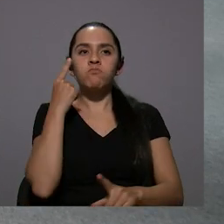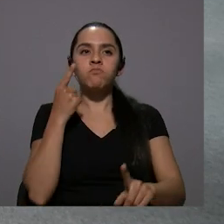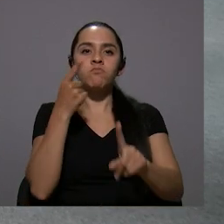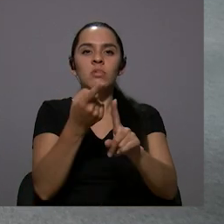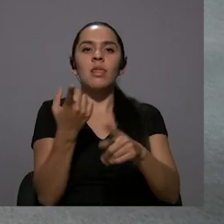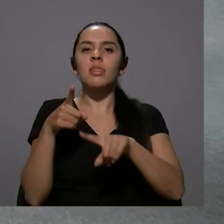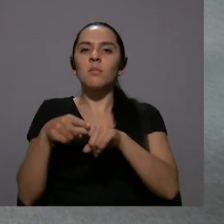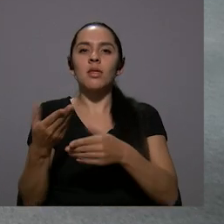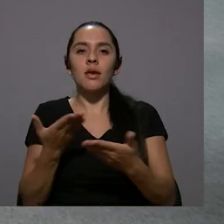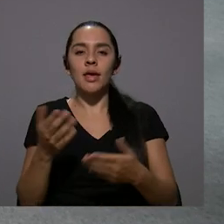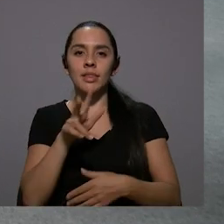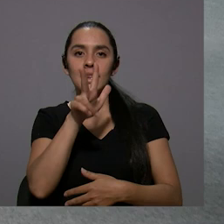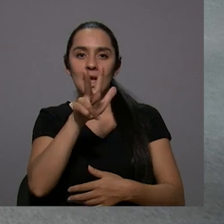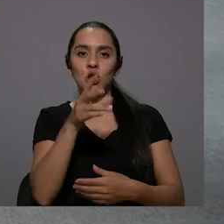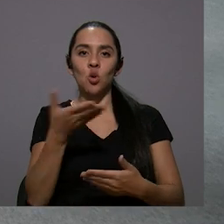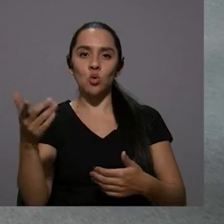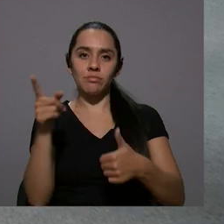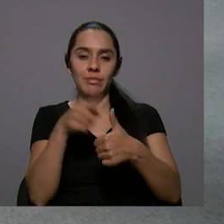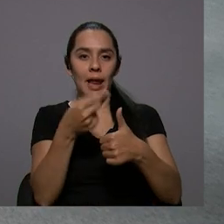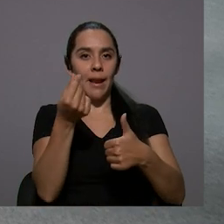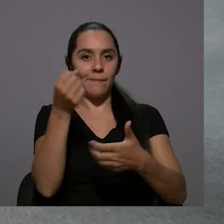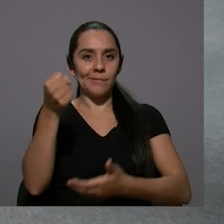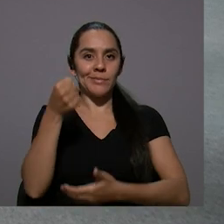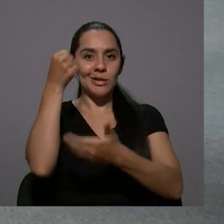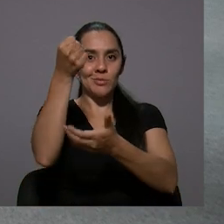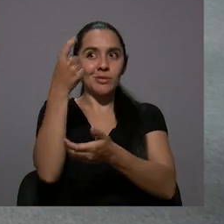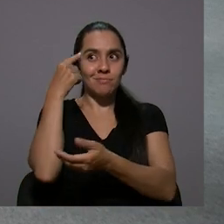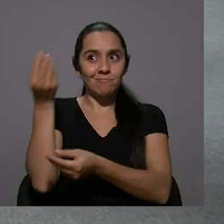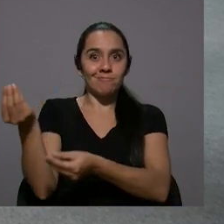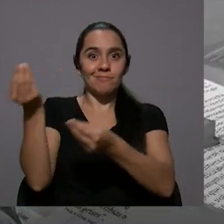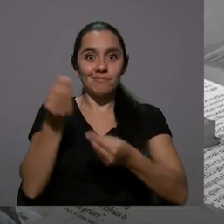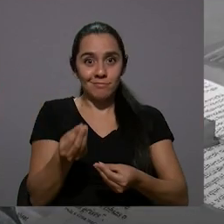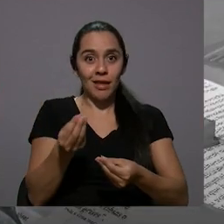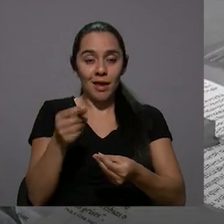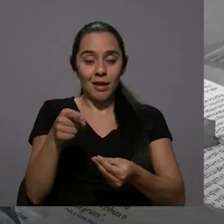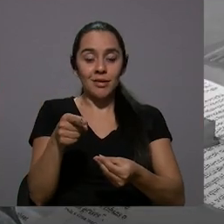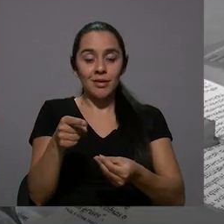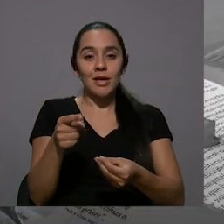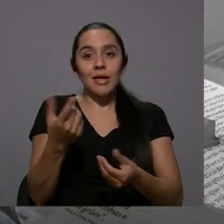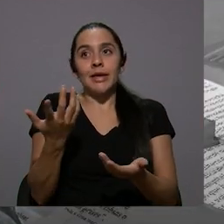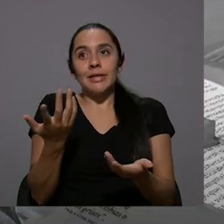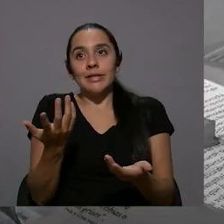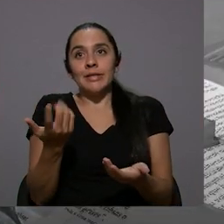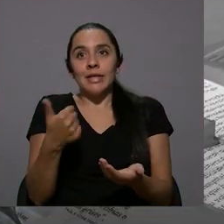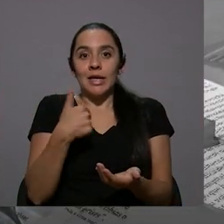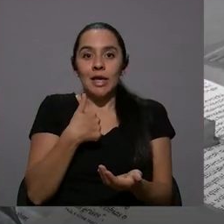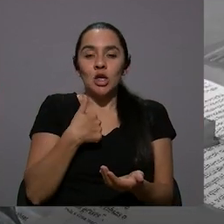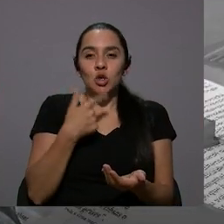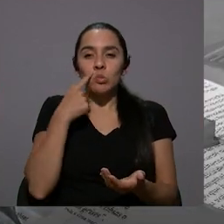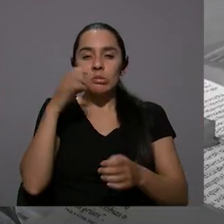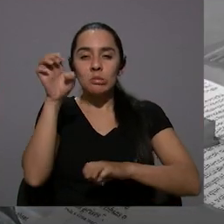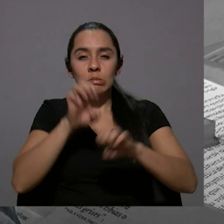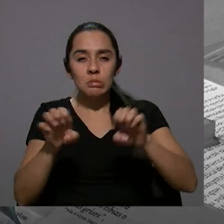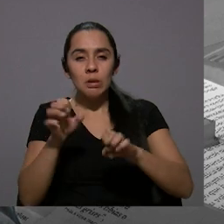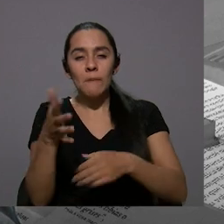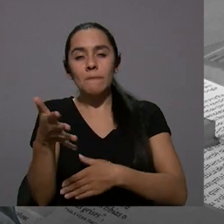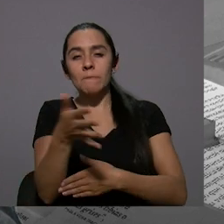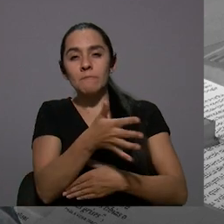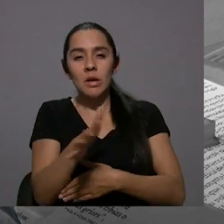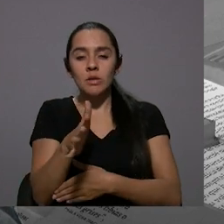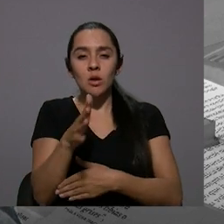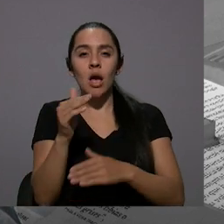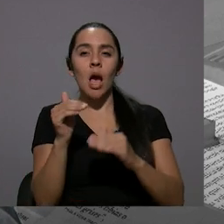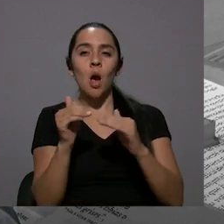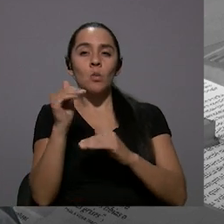es lo que dependemos de ello tres cosas el presupuesto que nos lo asignen verdad que yo de lo que hemos más o menos valorado preliminarmente